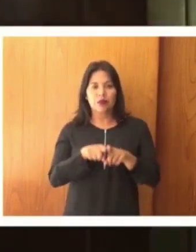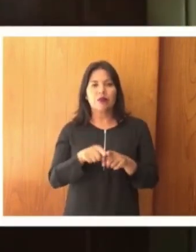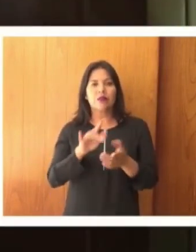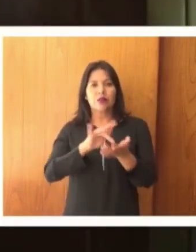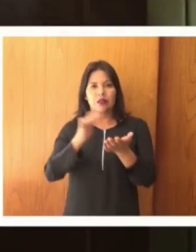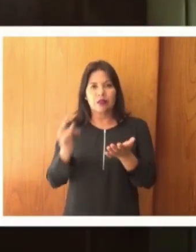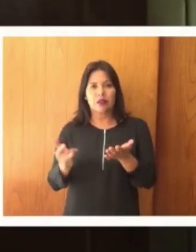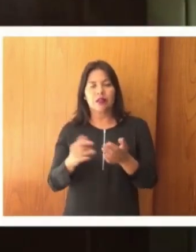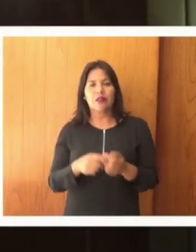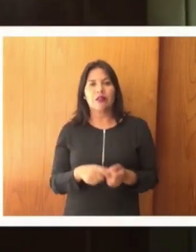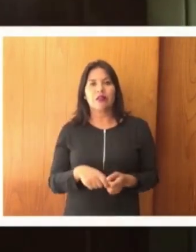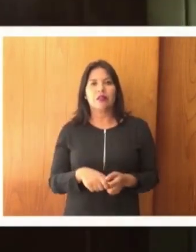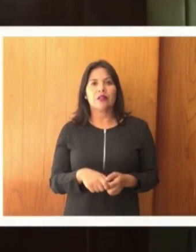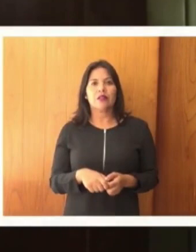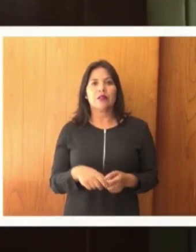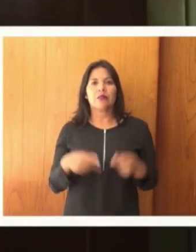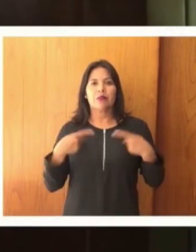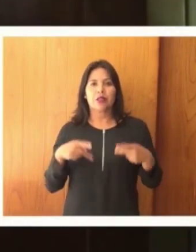no sé si está el comisionado